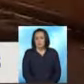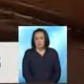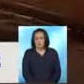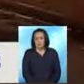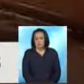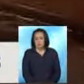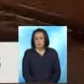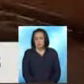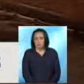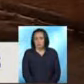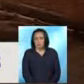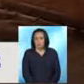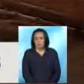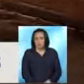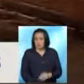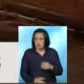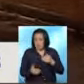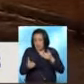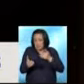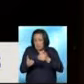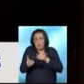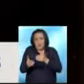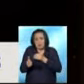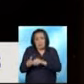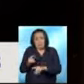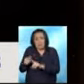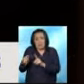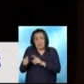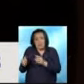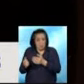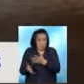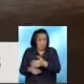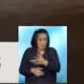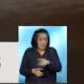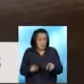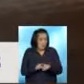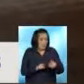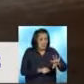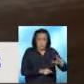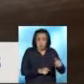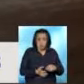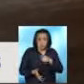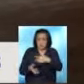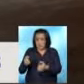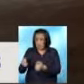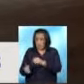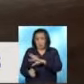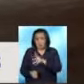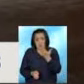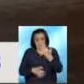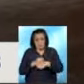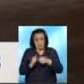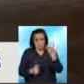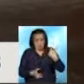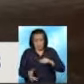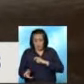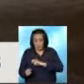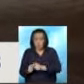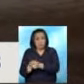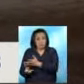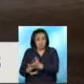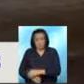cabeza. A media cuadra del lugar y al mismo tiempo del atraco, este vehículo robado el año pasado fue